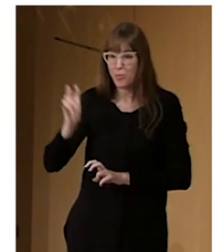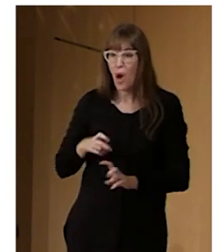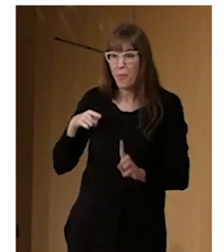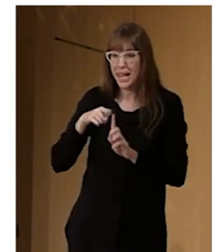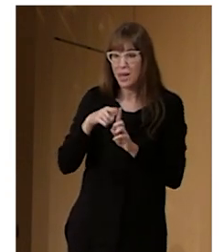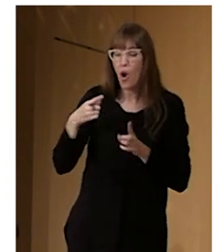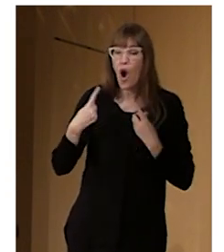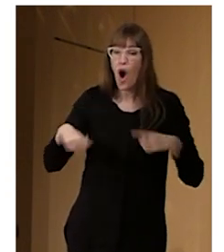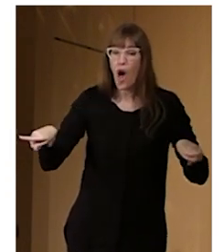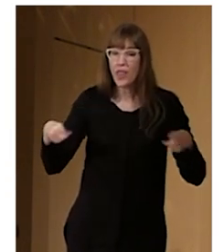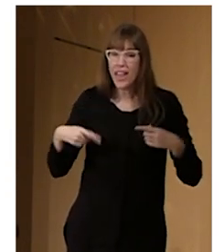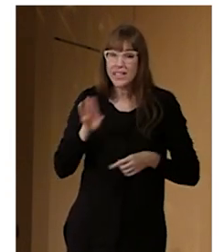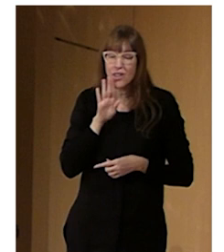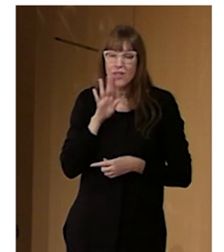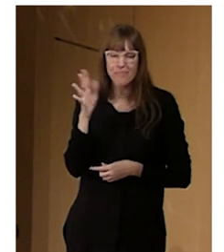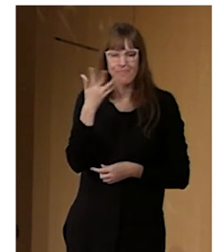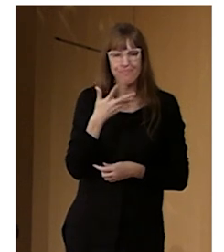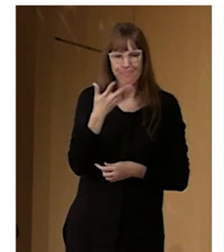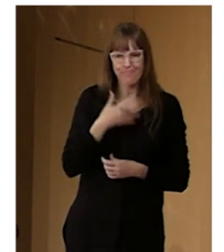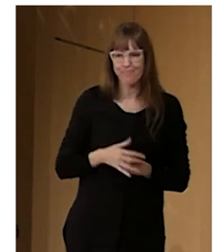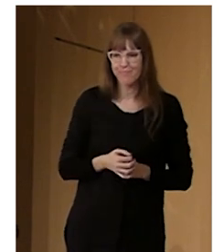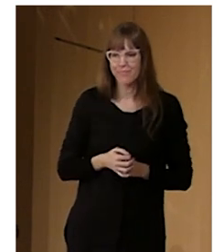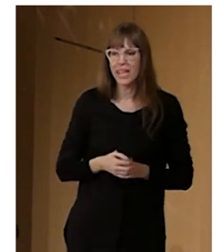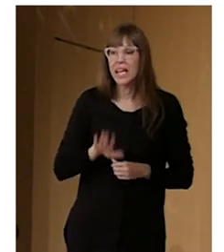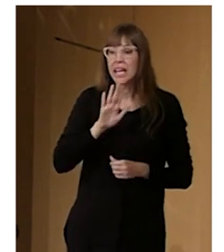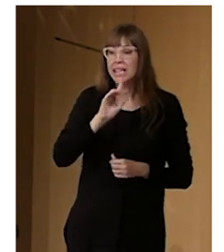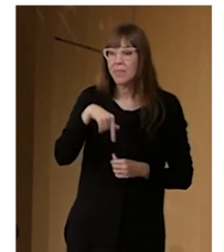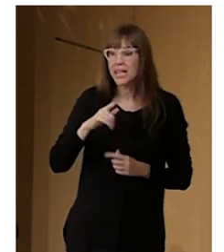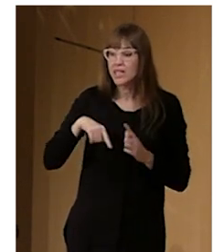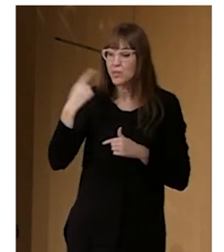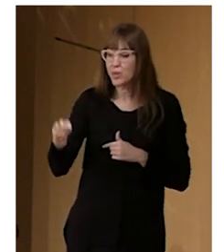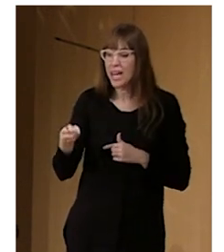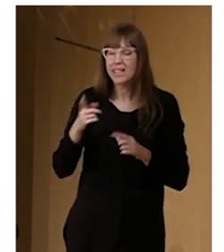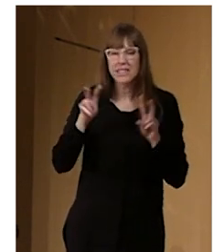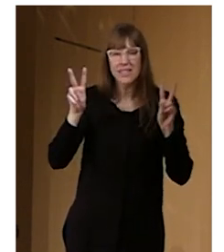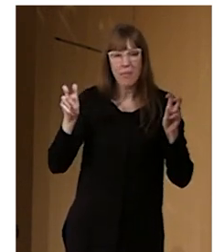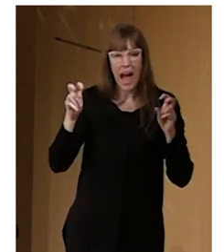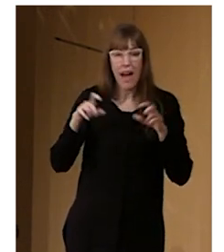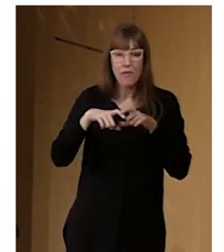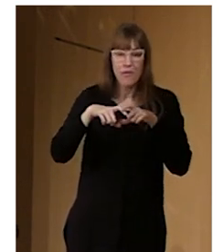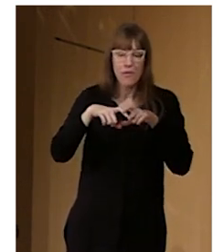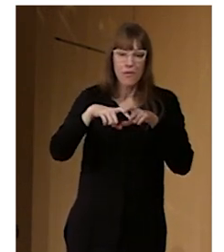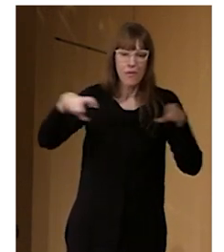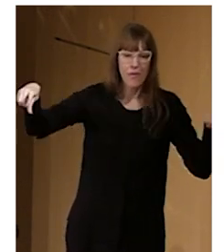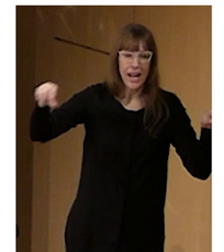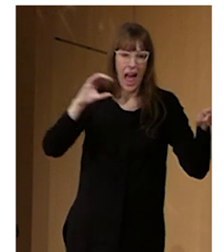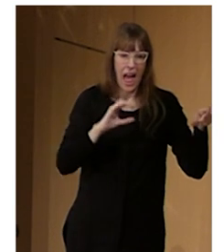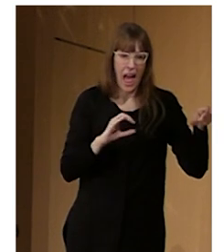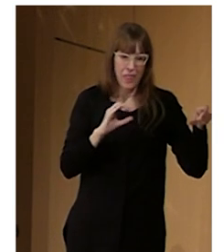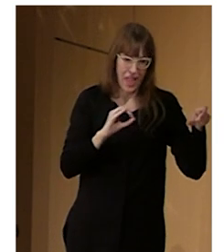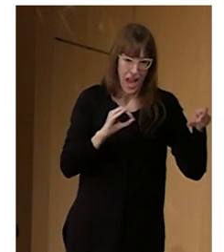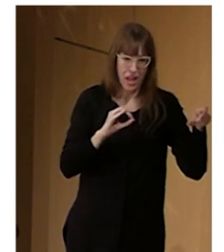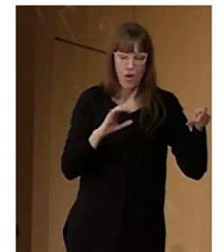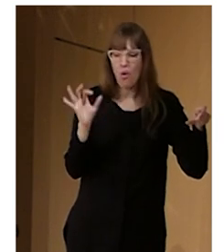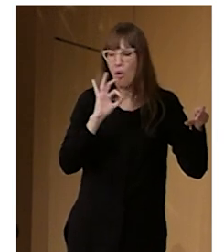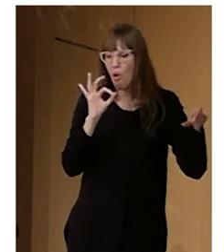conciertos y luego bueno eh hablar de la fila cero hablar de la fila cero o de la